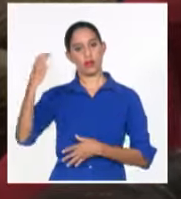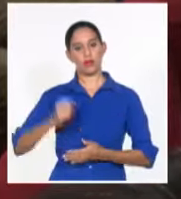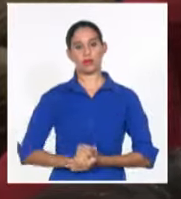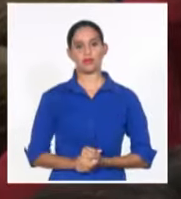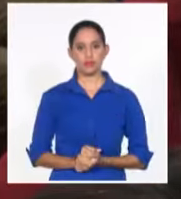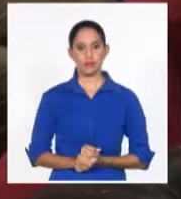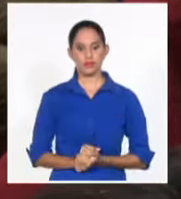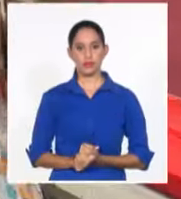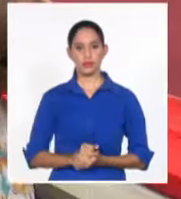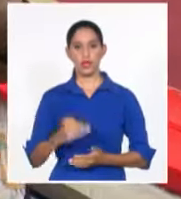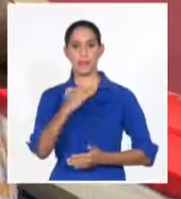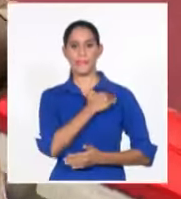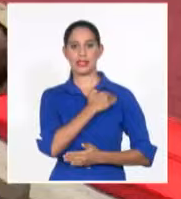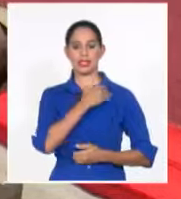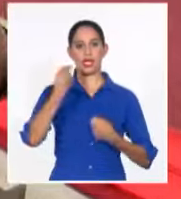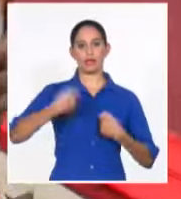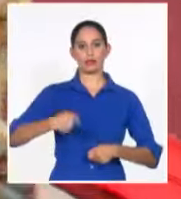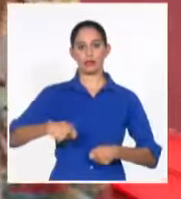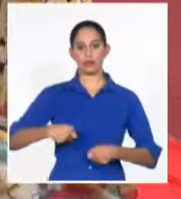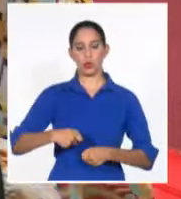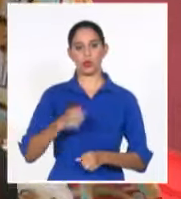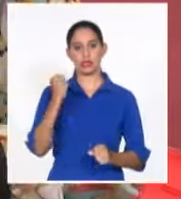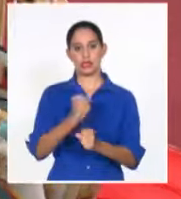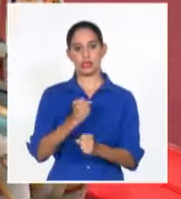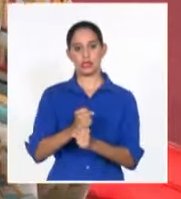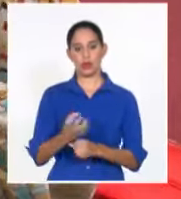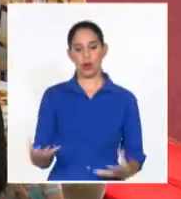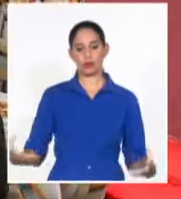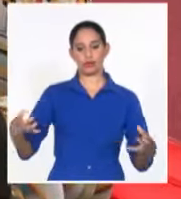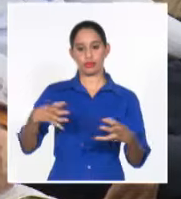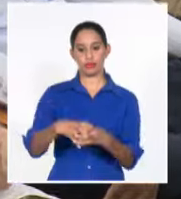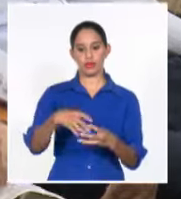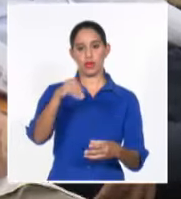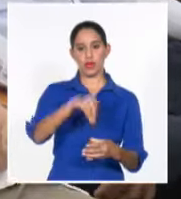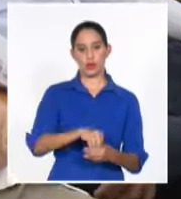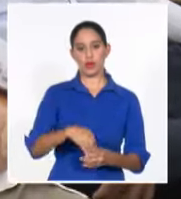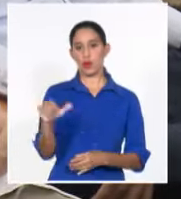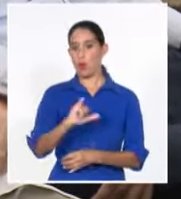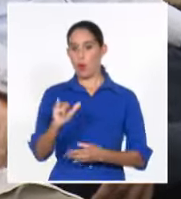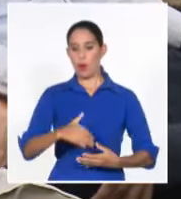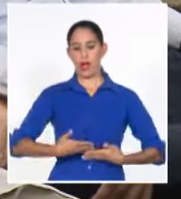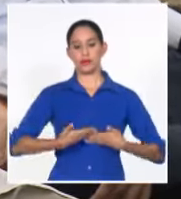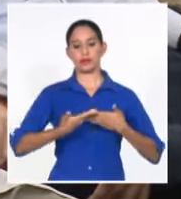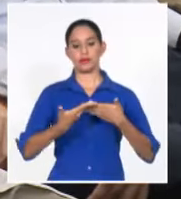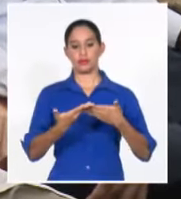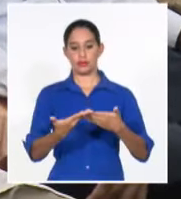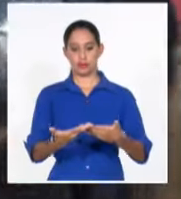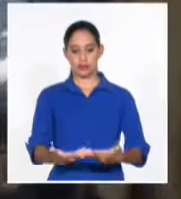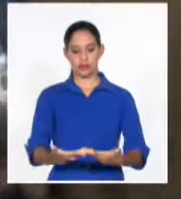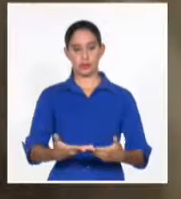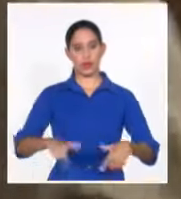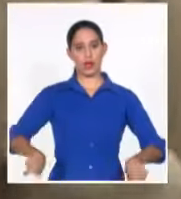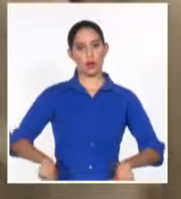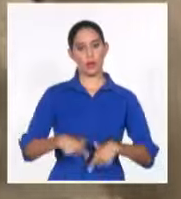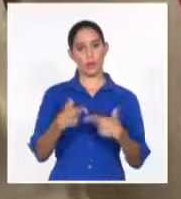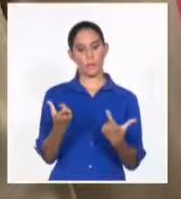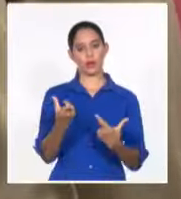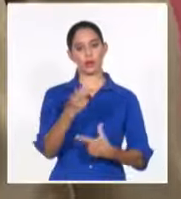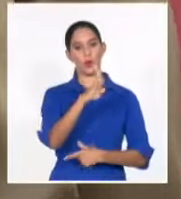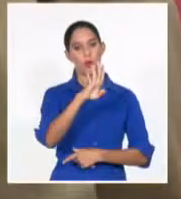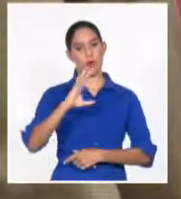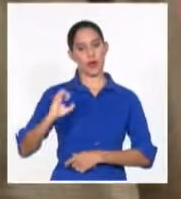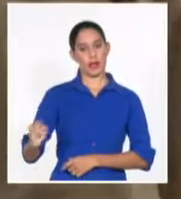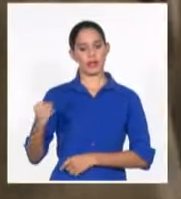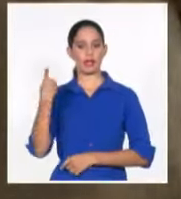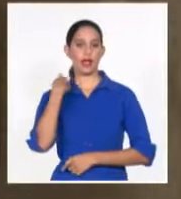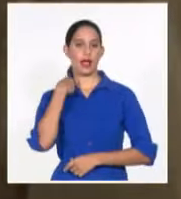que imparten justicia y por su aporte cotidiano, también se destacó en la celebración por los 40 años la Organización Nacional